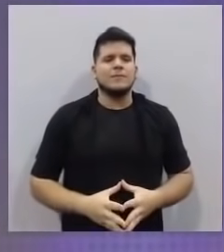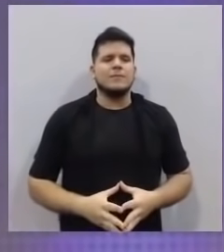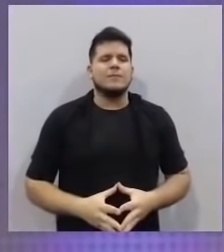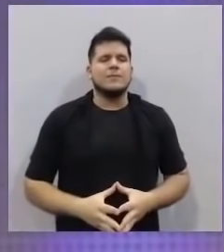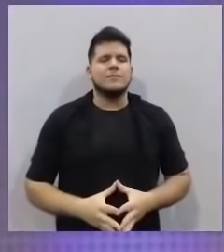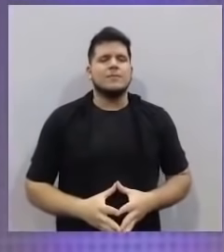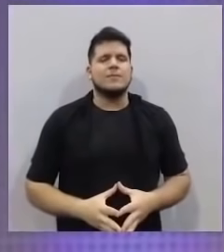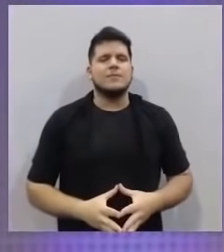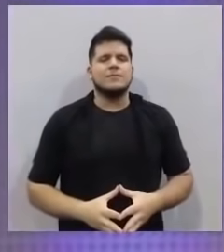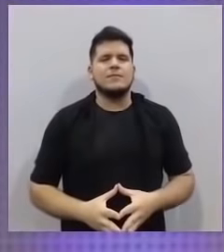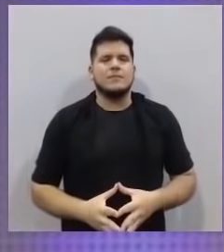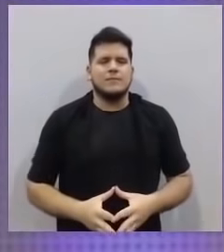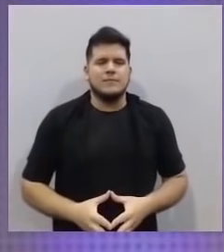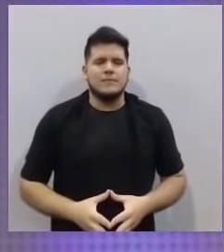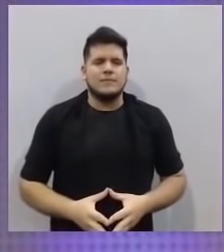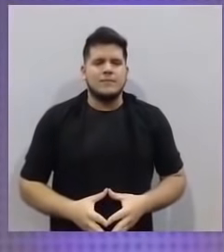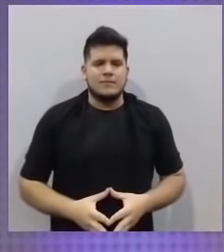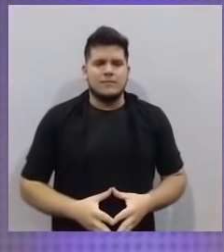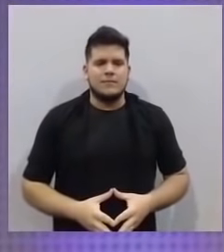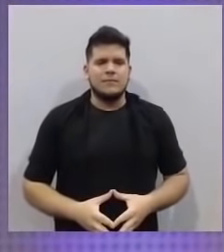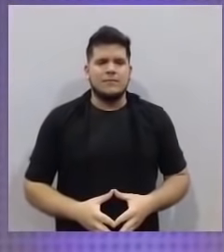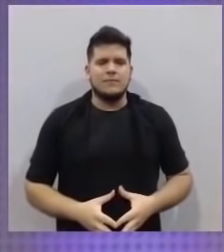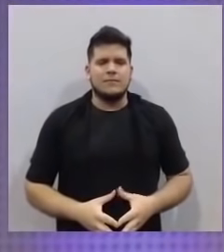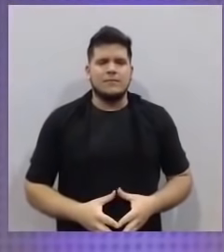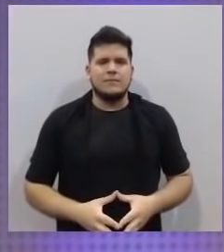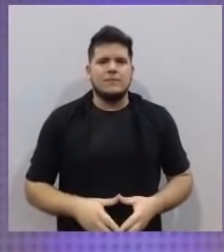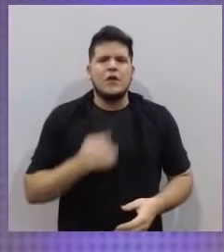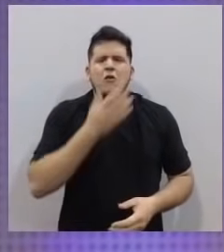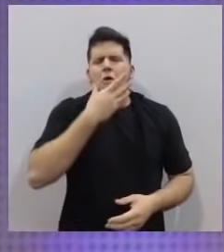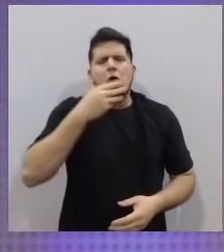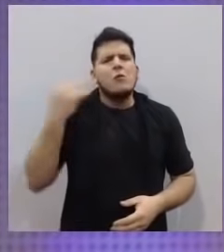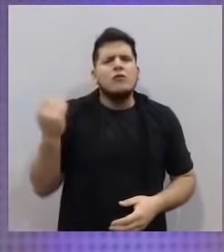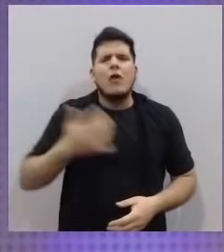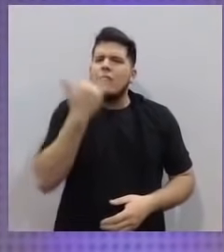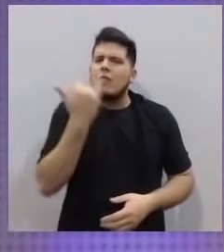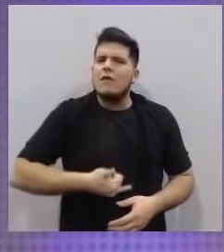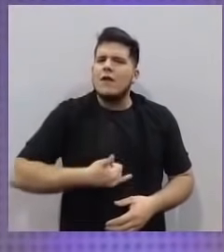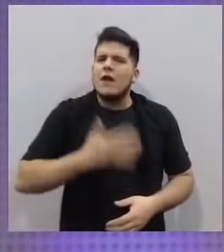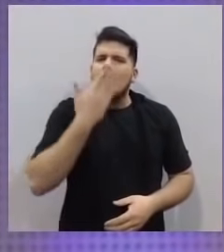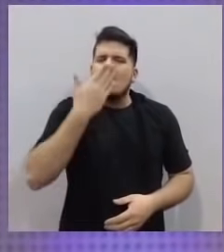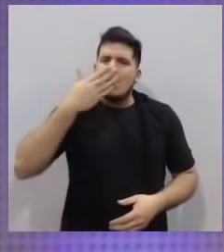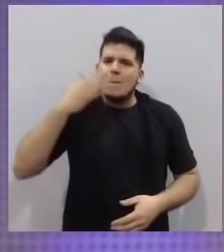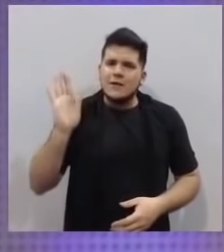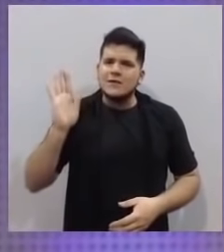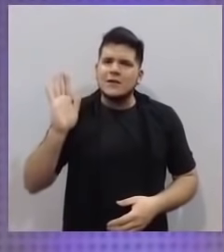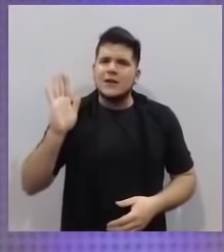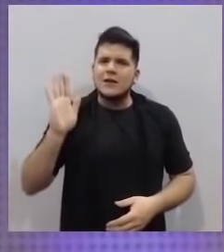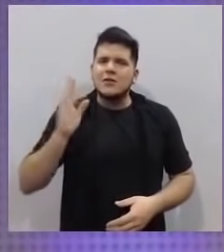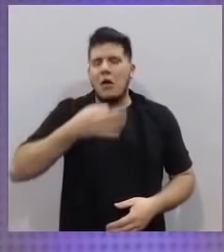todos los días de nuestra vida qué hermoso es tener promesas que se cumplen